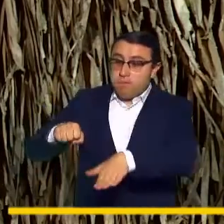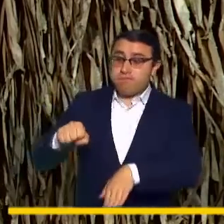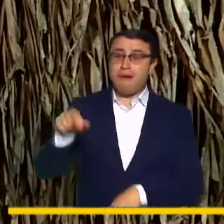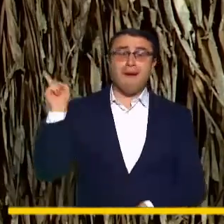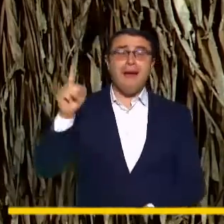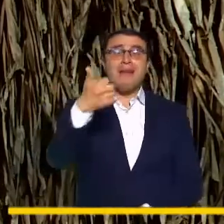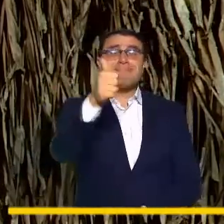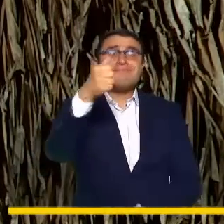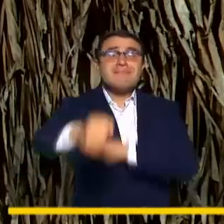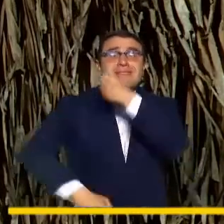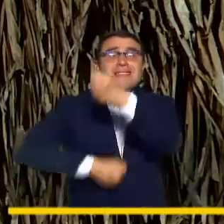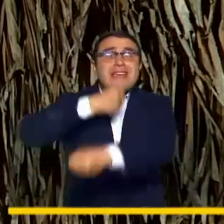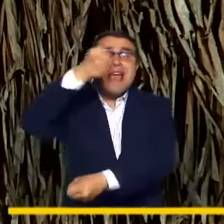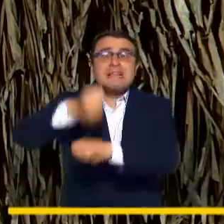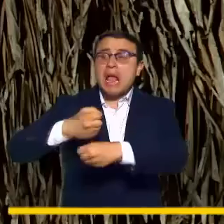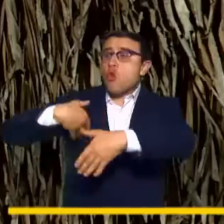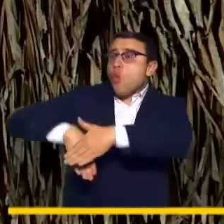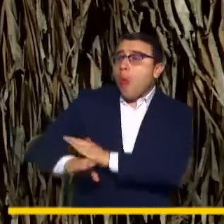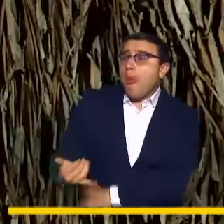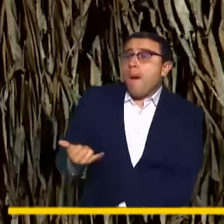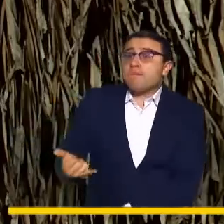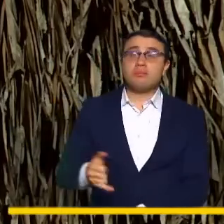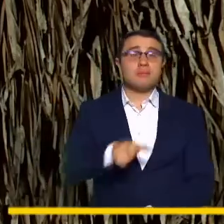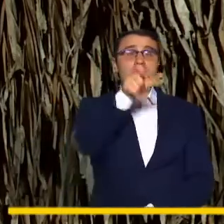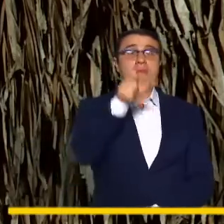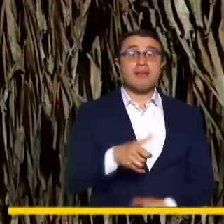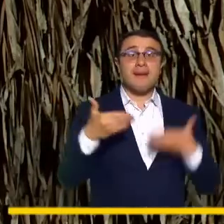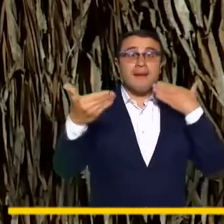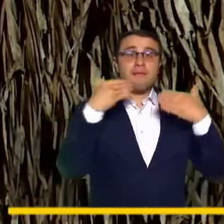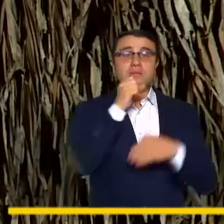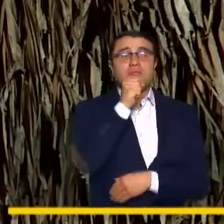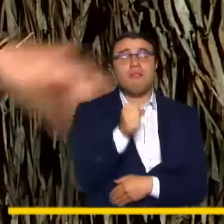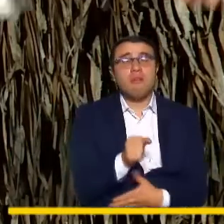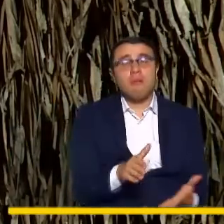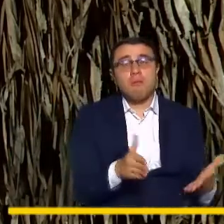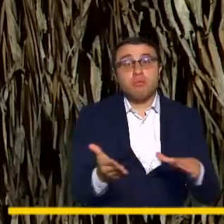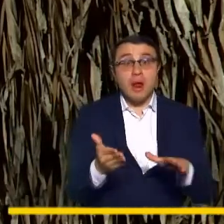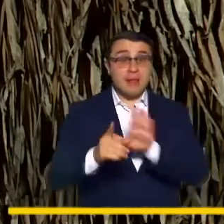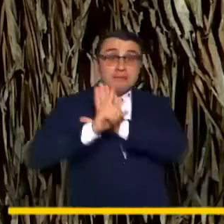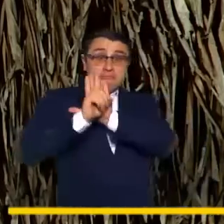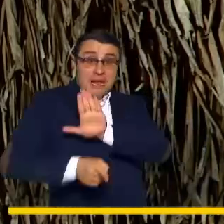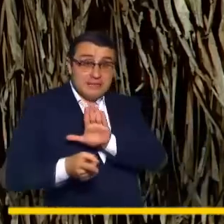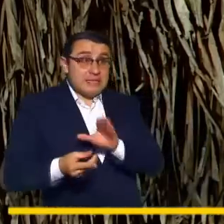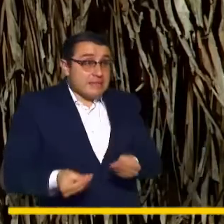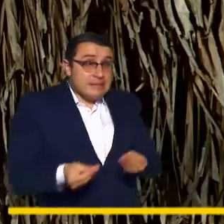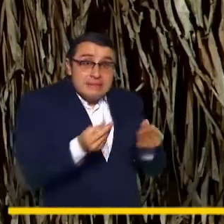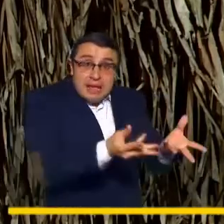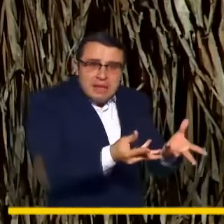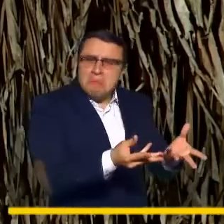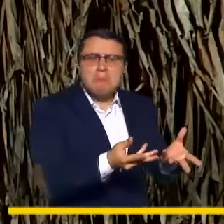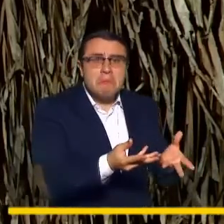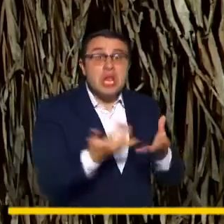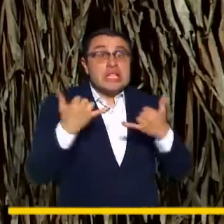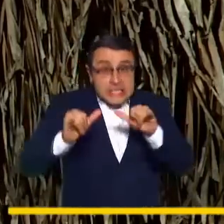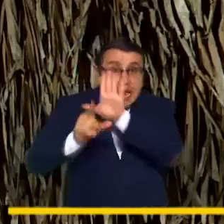y se muere el campesino y no llega la sentencia, que ya está expedida.